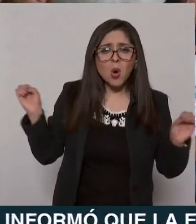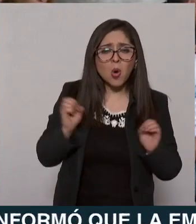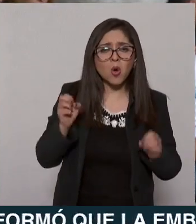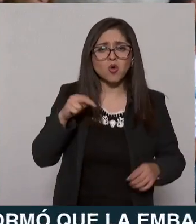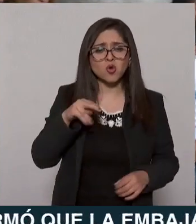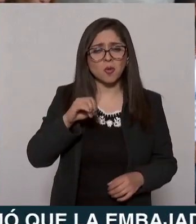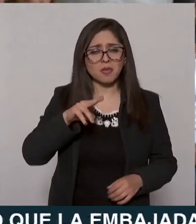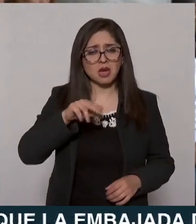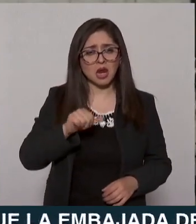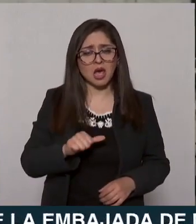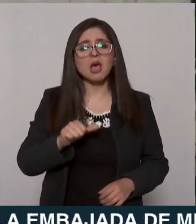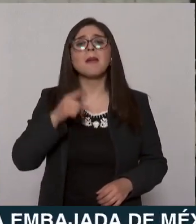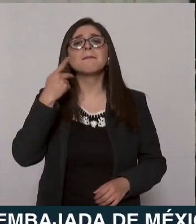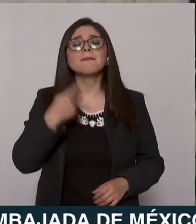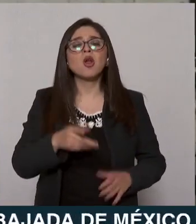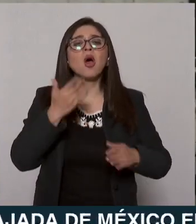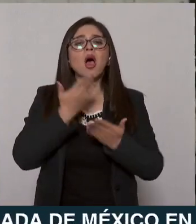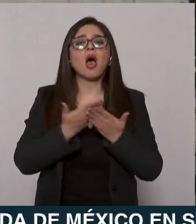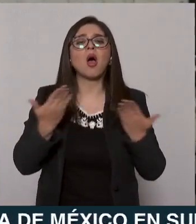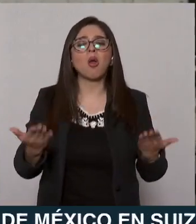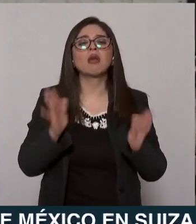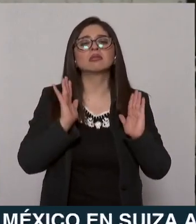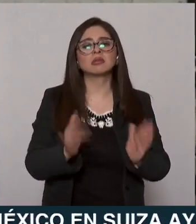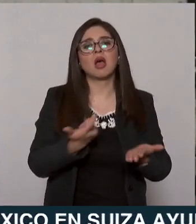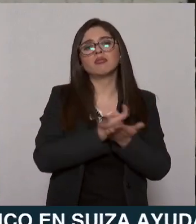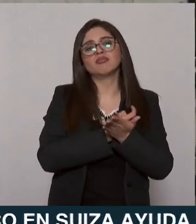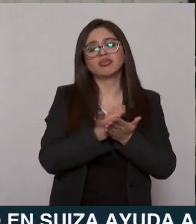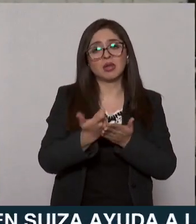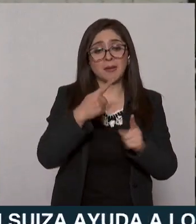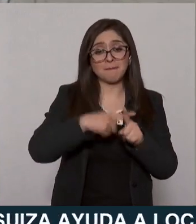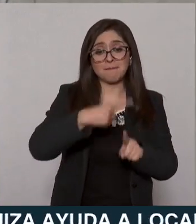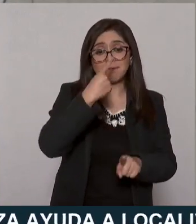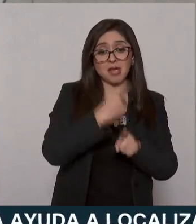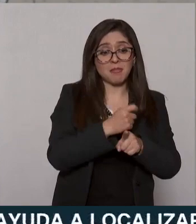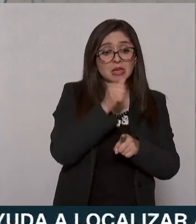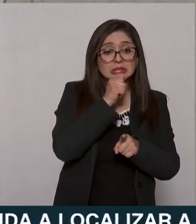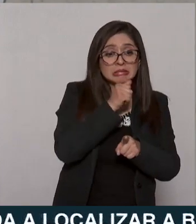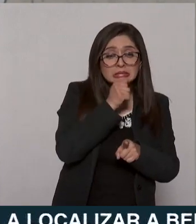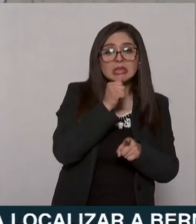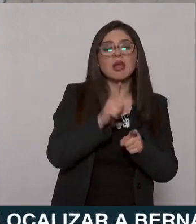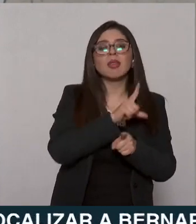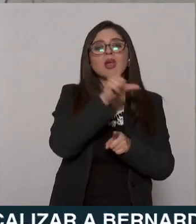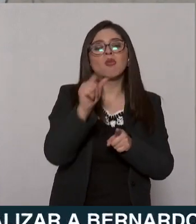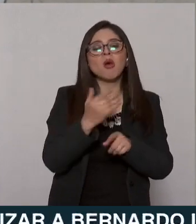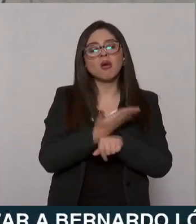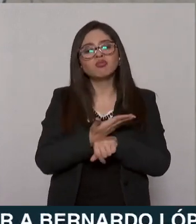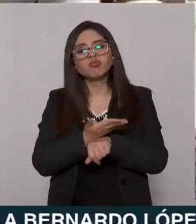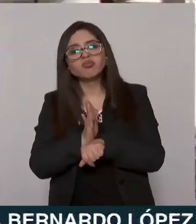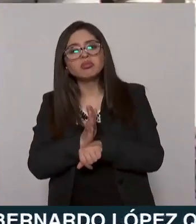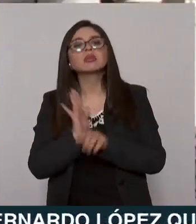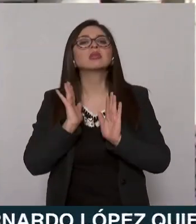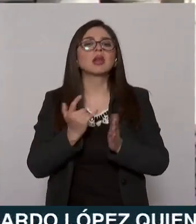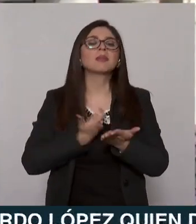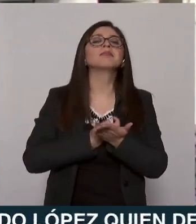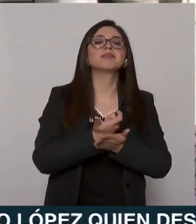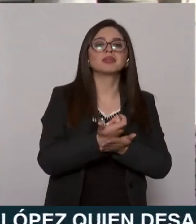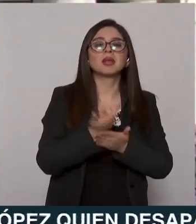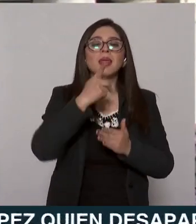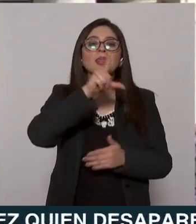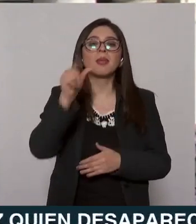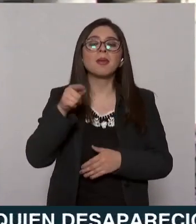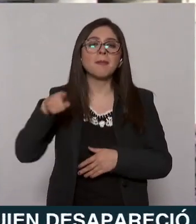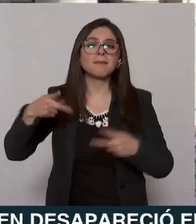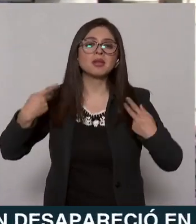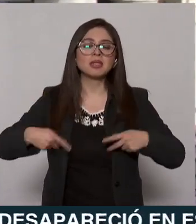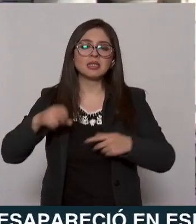nóminas, pero que fue subsanado en pocas horas. Y por lo que respecta al personal de servicio profesional,